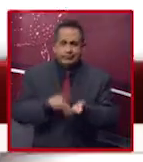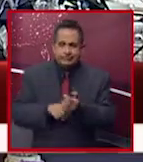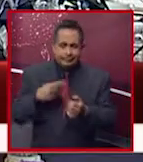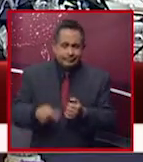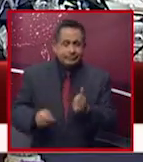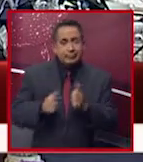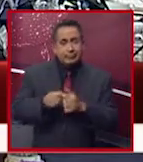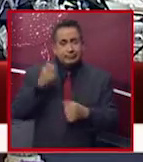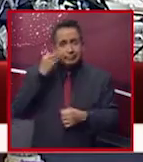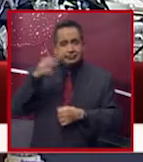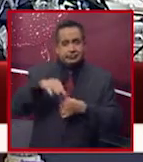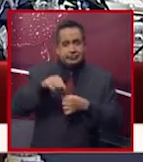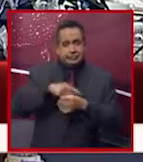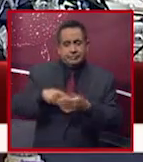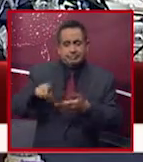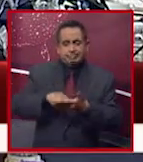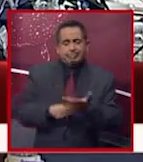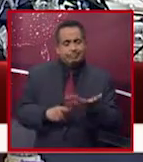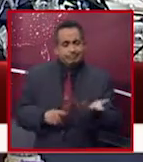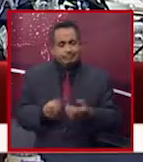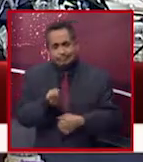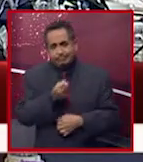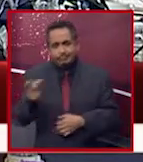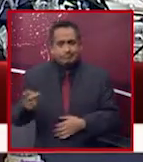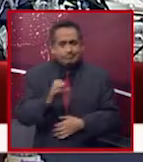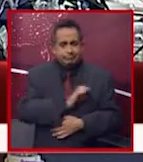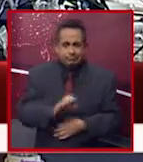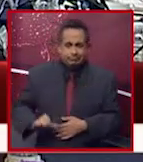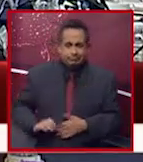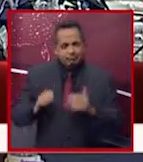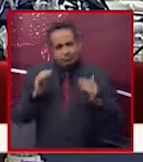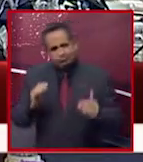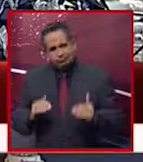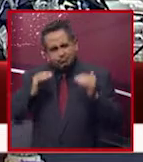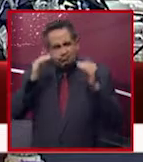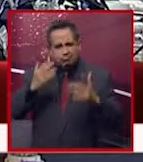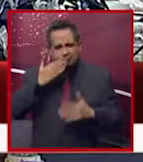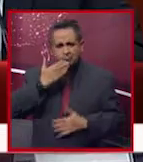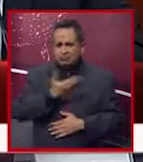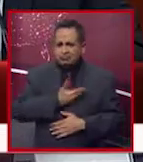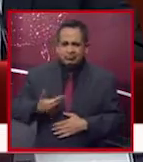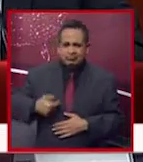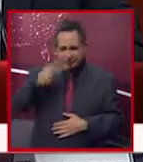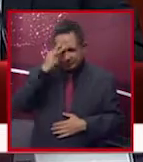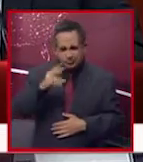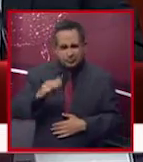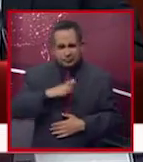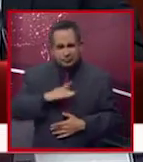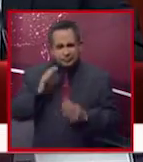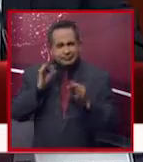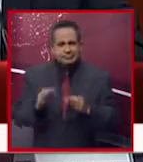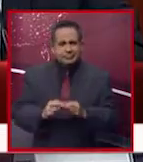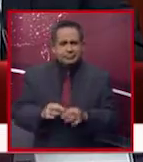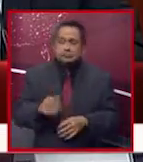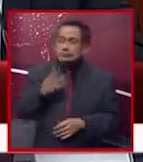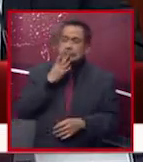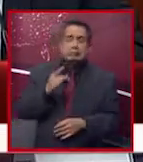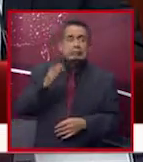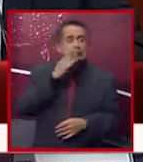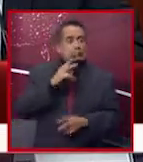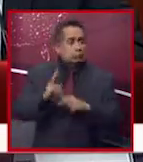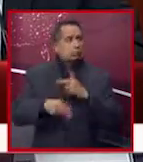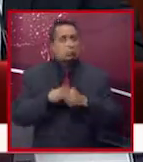electoral y donde lamentablemente tenemos candidatos que no están a la altura de ser presidentes de México y proponen con la mayor